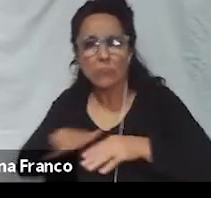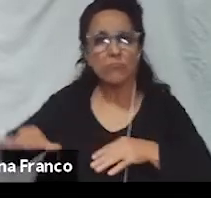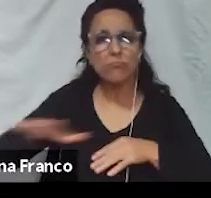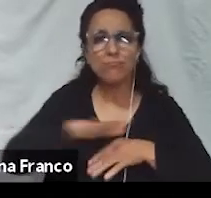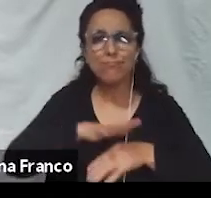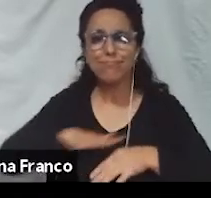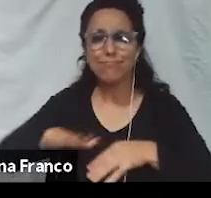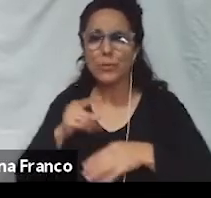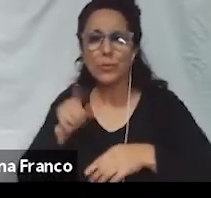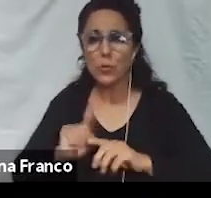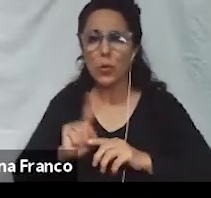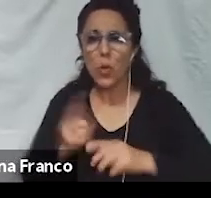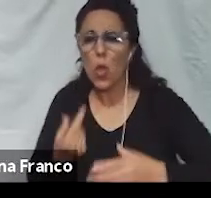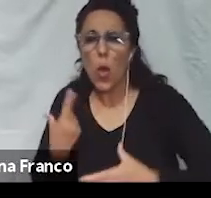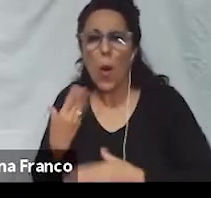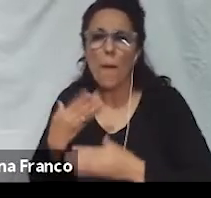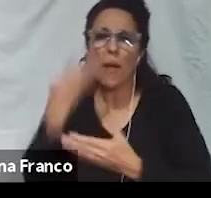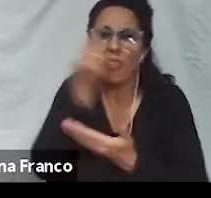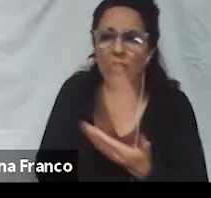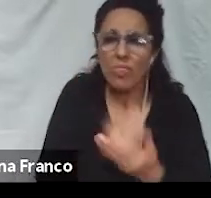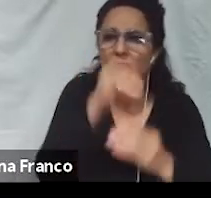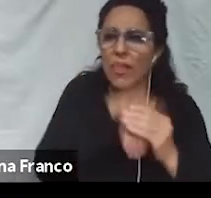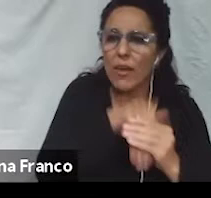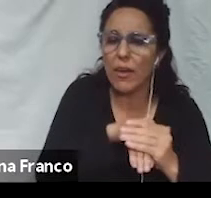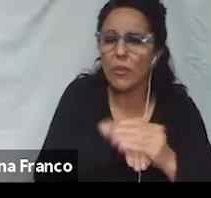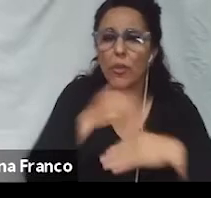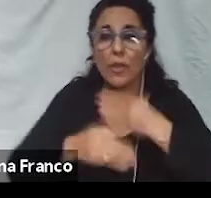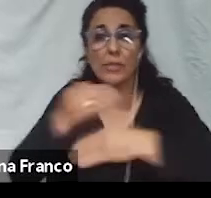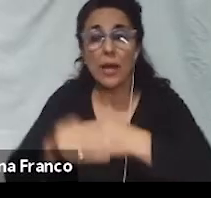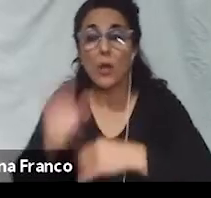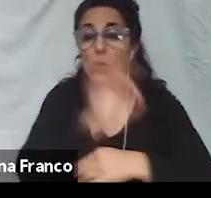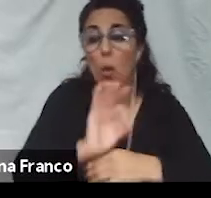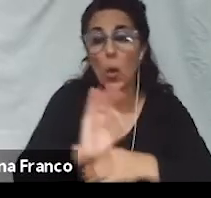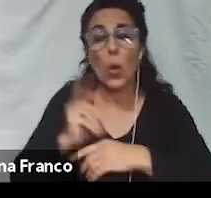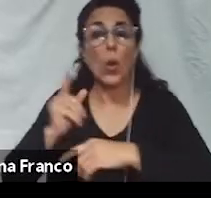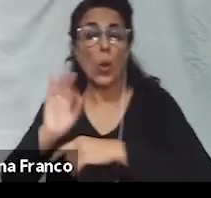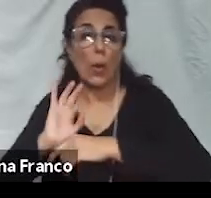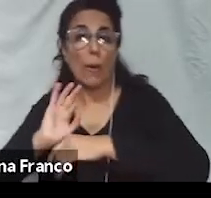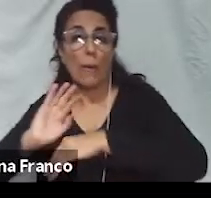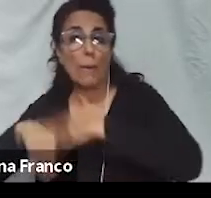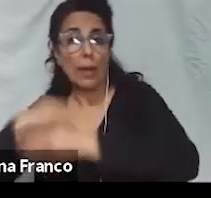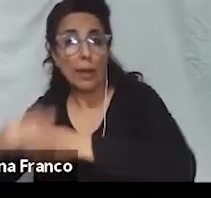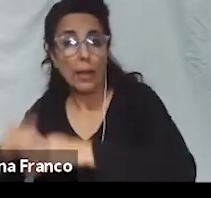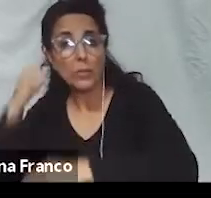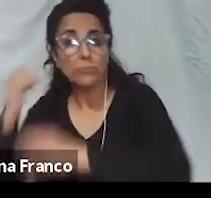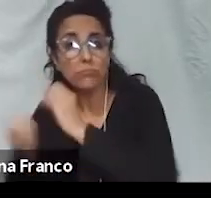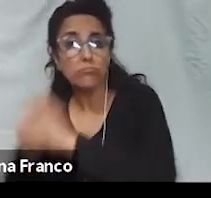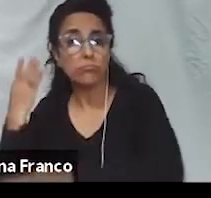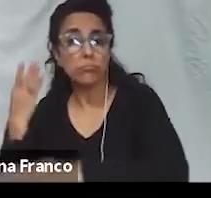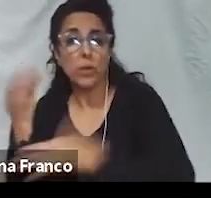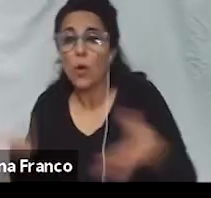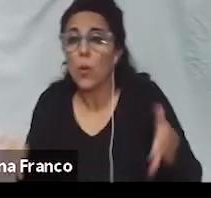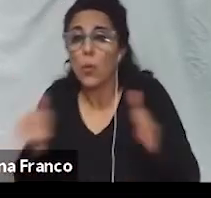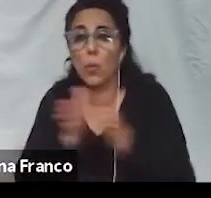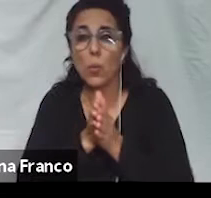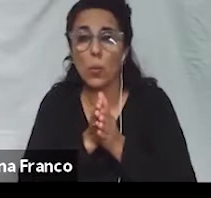in situ, digamos, no somos parte del desarrollo, o que seamos parte de la creación de ese producto digital y